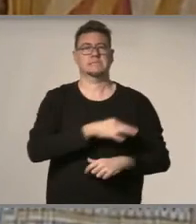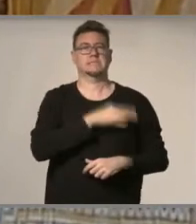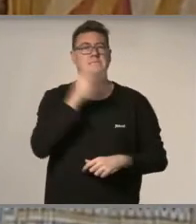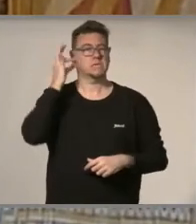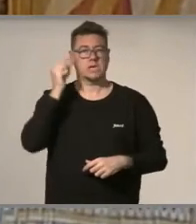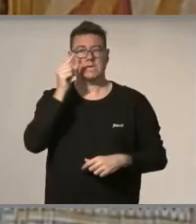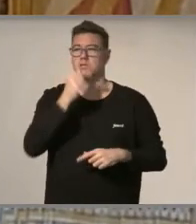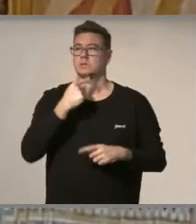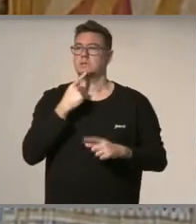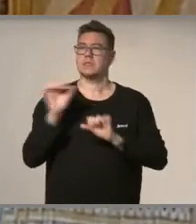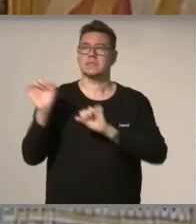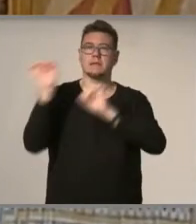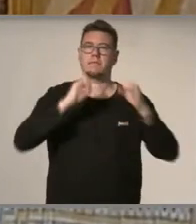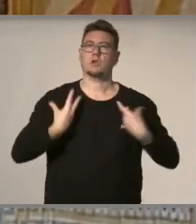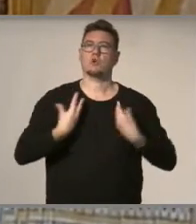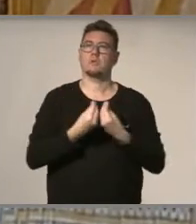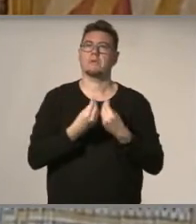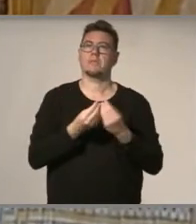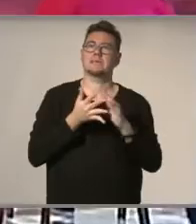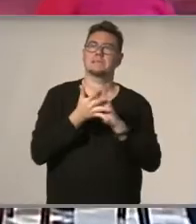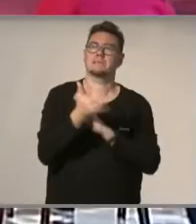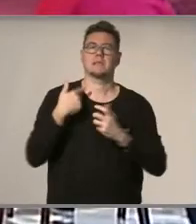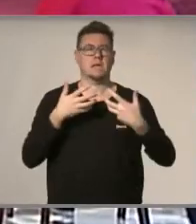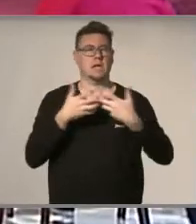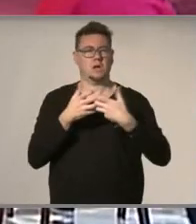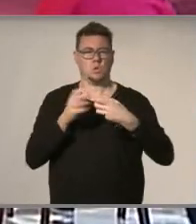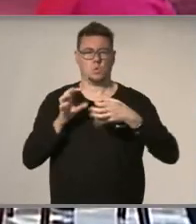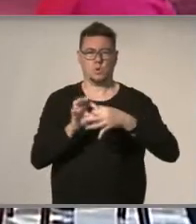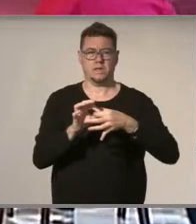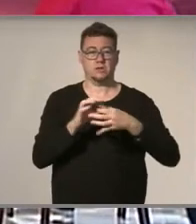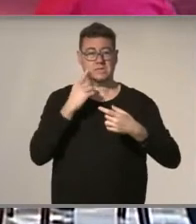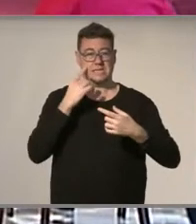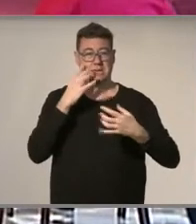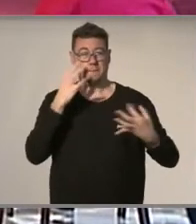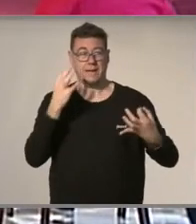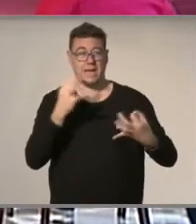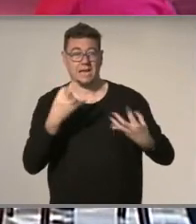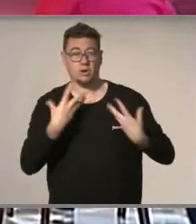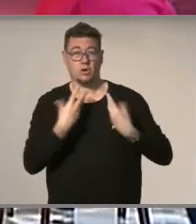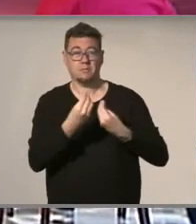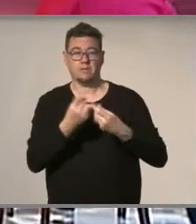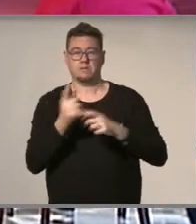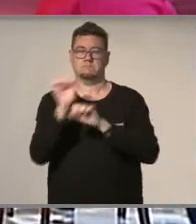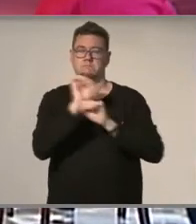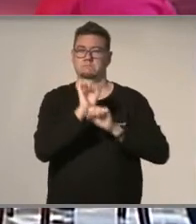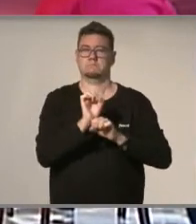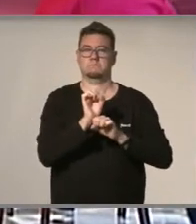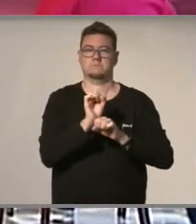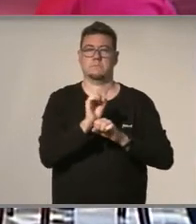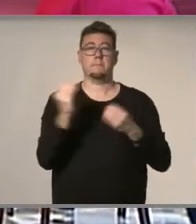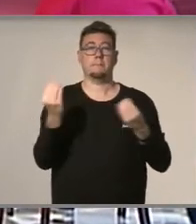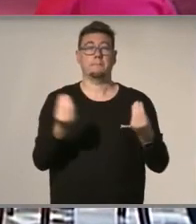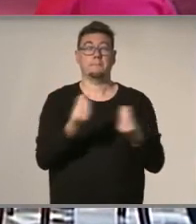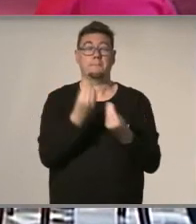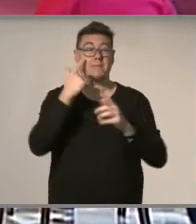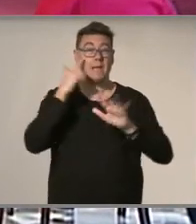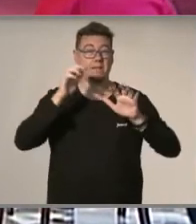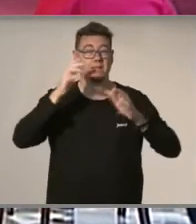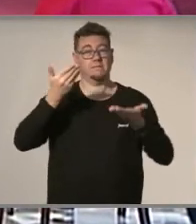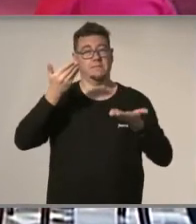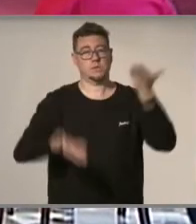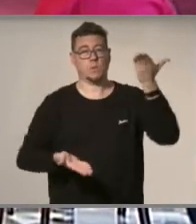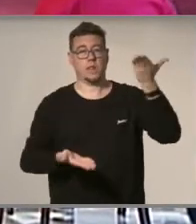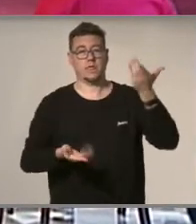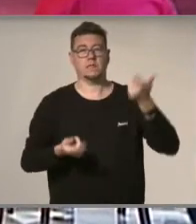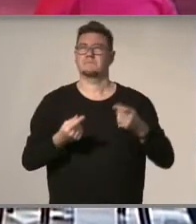señores, defender la convivencia exige combatir unidos aquello que la pone en peligro. Y la mayor amenaza es la desigualdad,